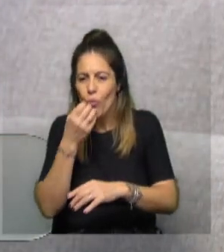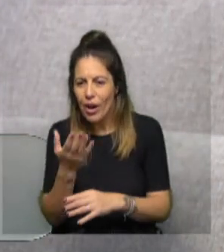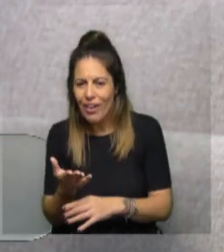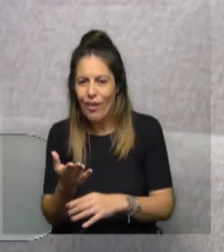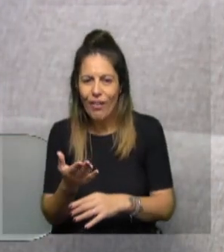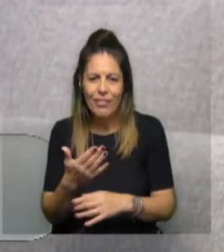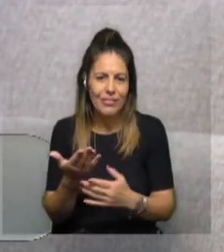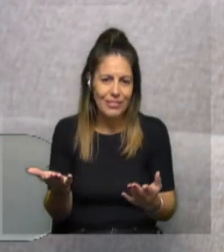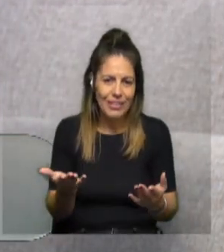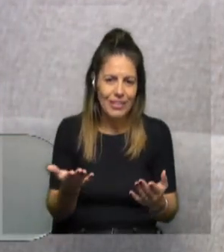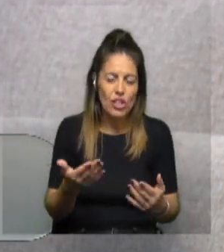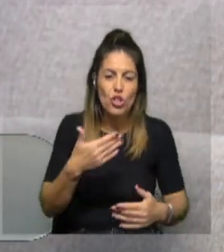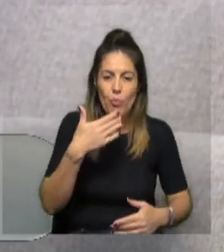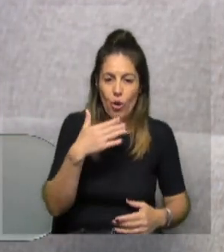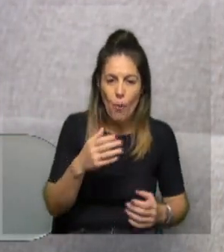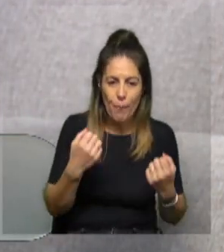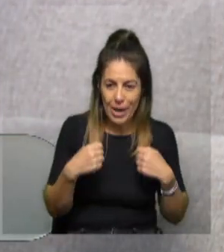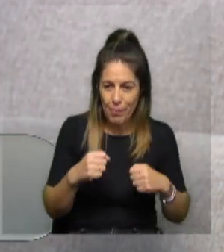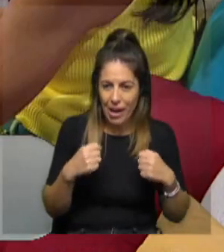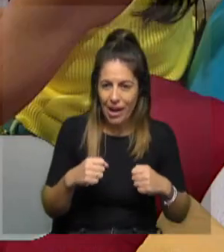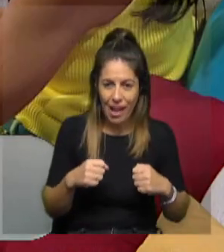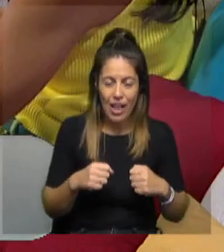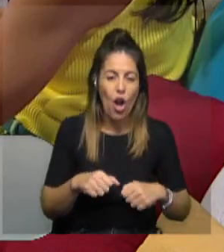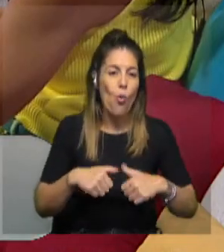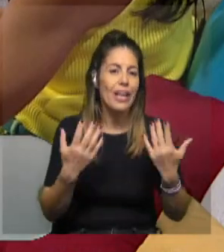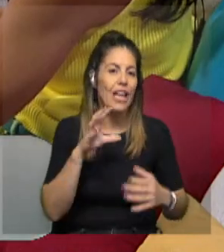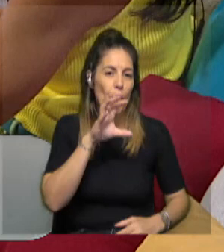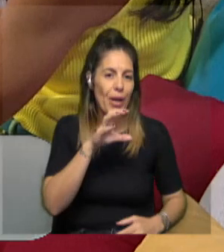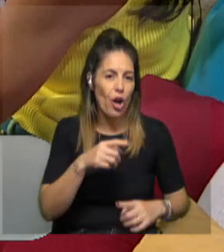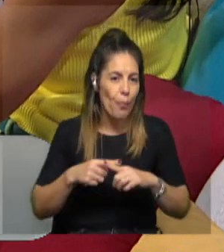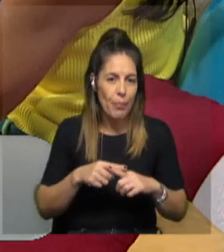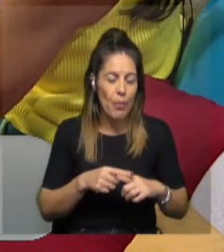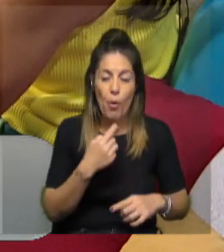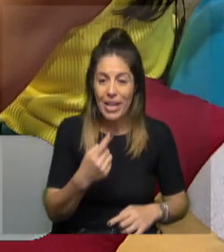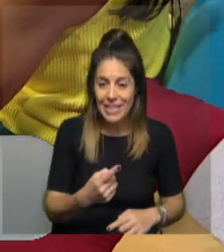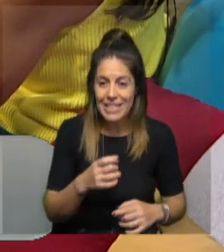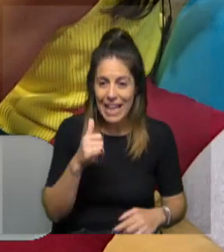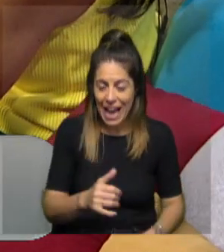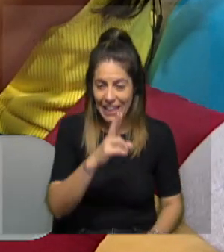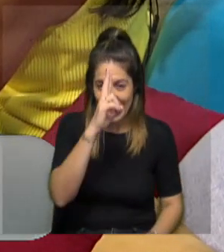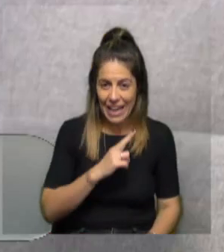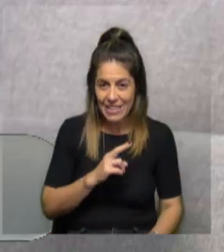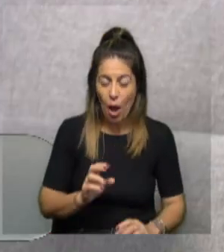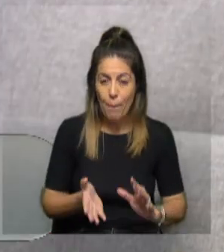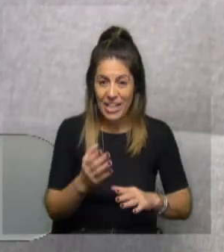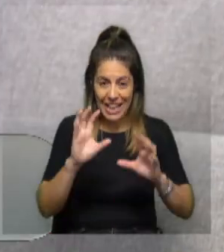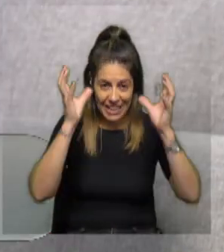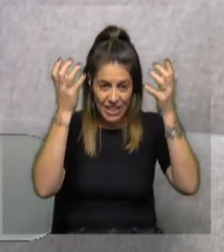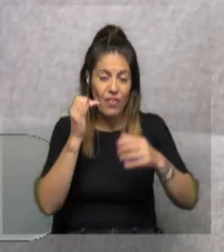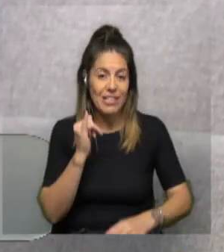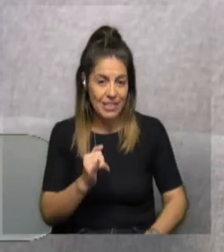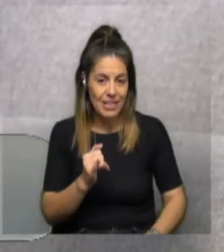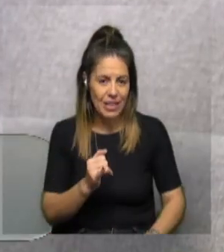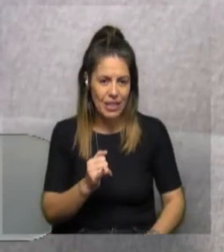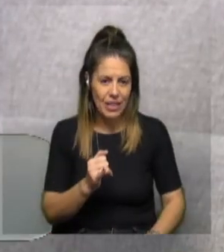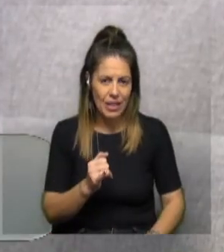entiendo. Yo puedo entrenar cualquier perro para pelear, por ejemplo. Sí, cualquier ahora, si me decís, hay razas más agresivas que otras. Pero puedo elegir las que son más propensas.